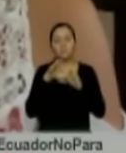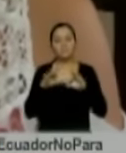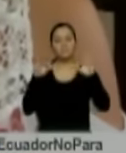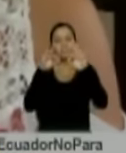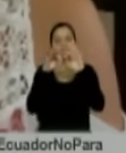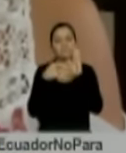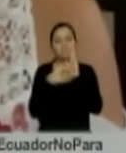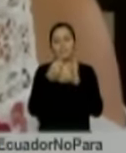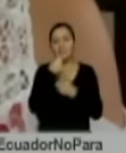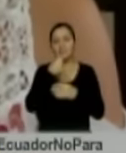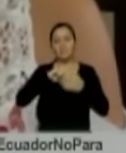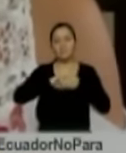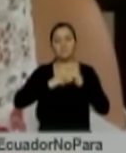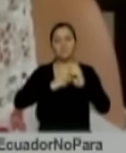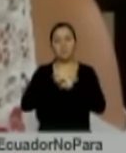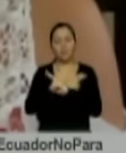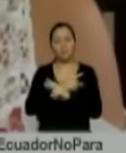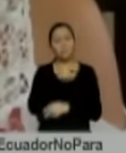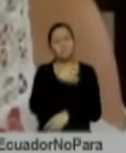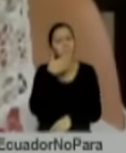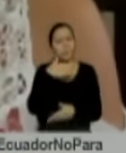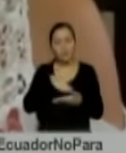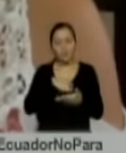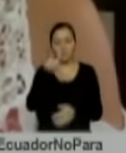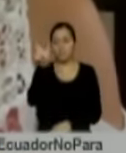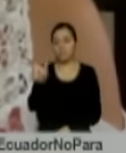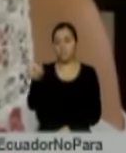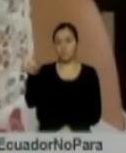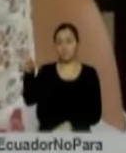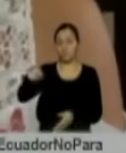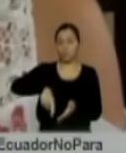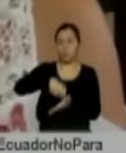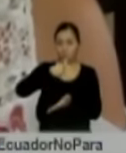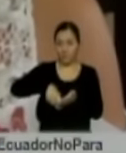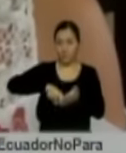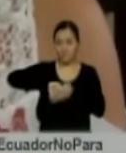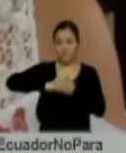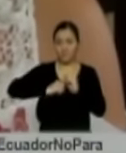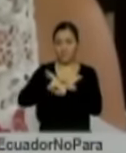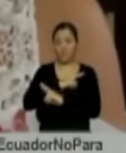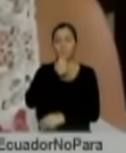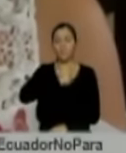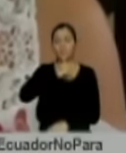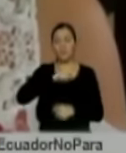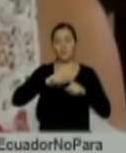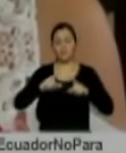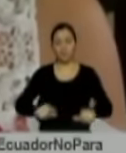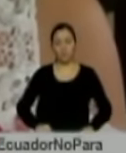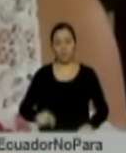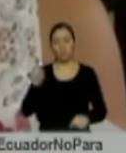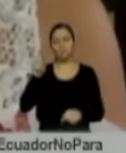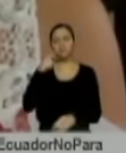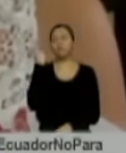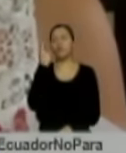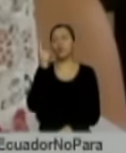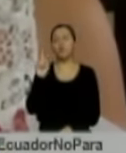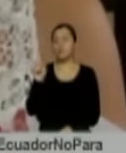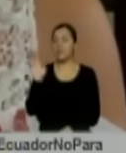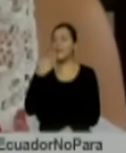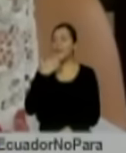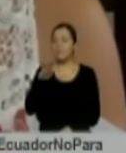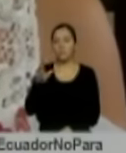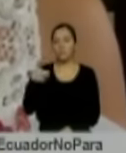empresas de medicina prepagada, donde le dicen que los ciudadanos que contratan medicina prepagada solo pueden generar reclamos por